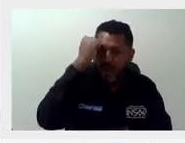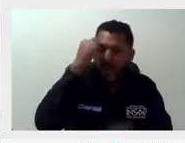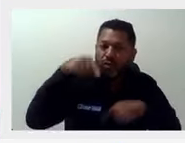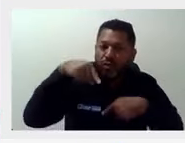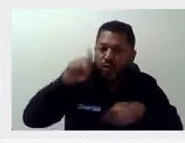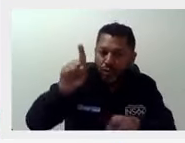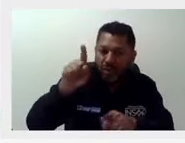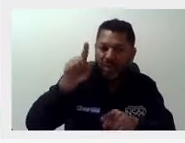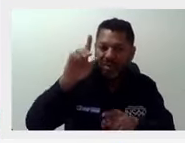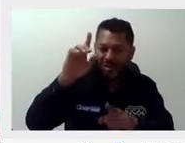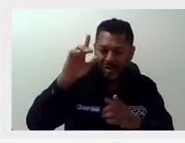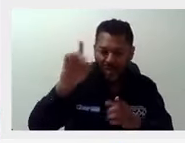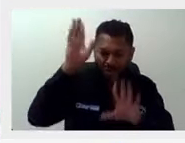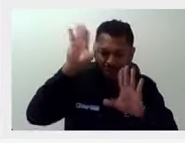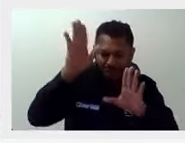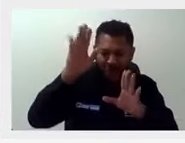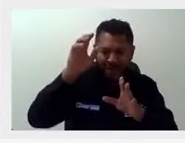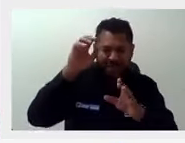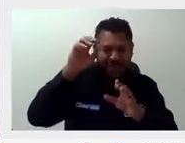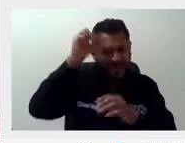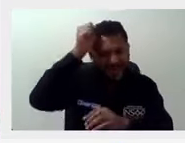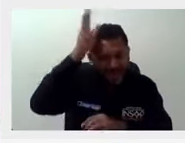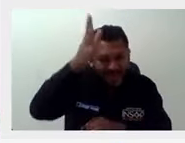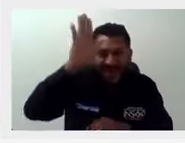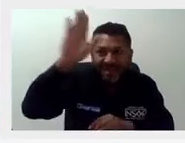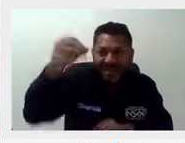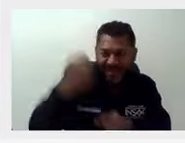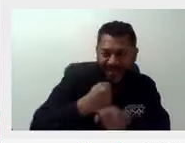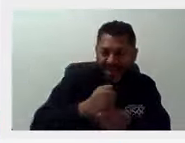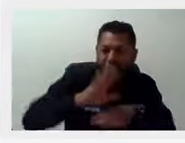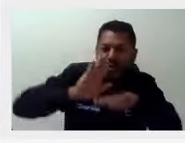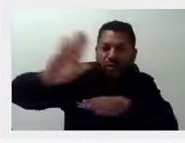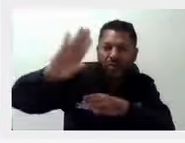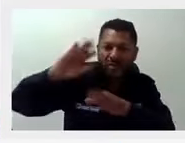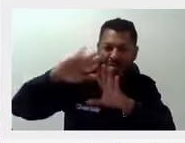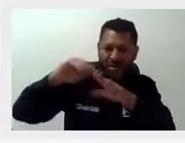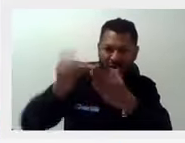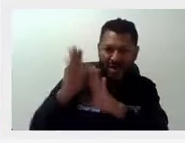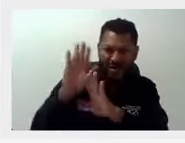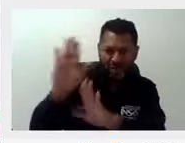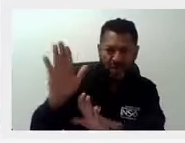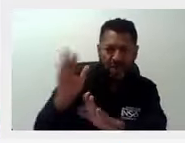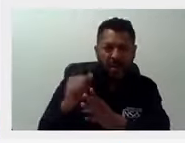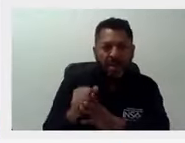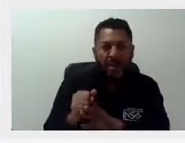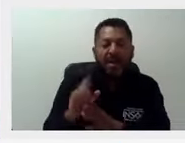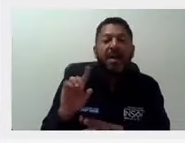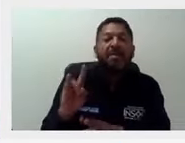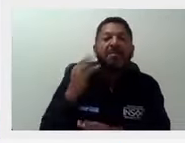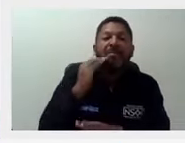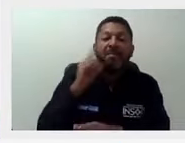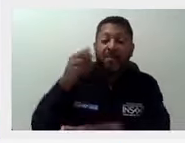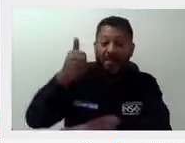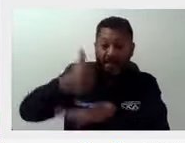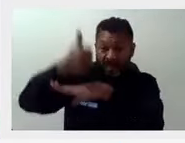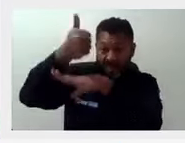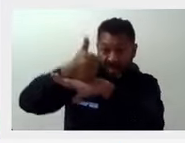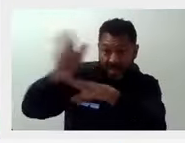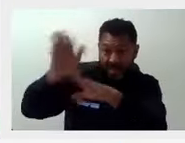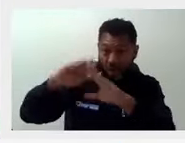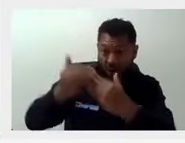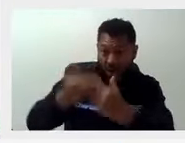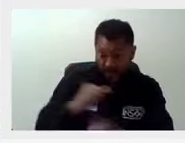Entonces los colegios empiezan también, los rectores, sobre todo en colegios privados, que creen que si el profesor no está mandando